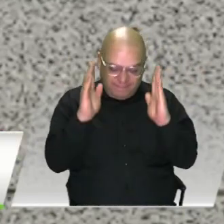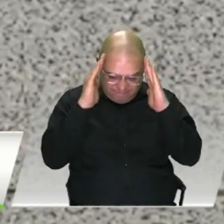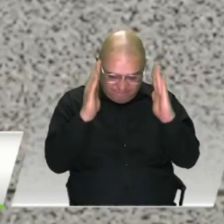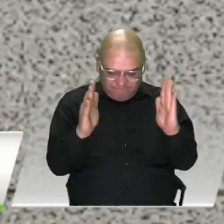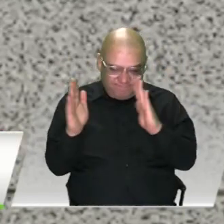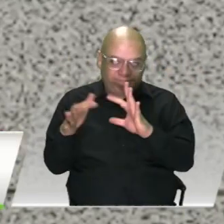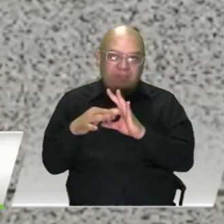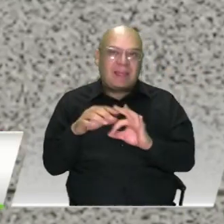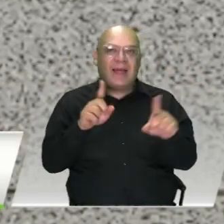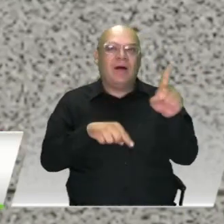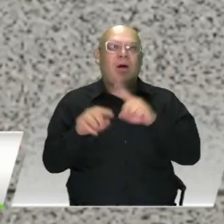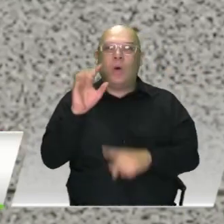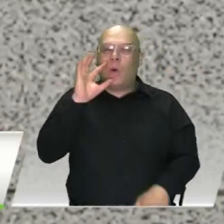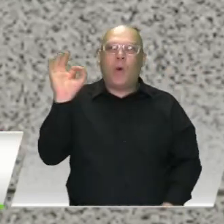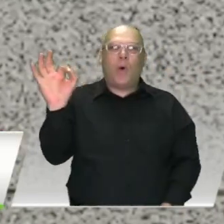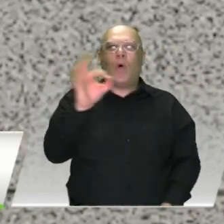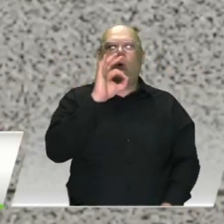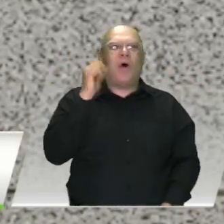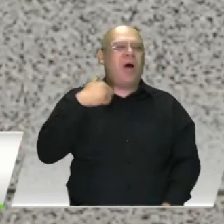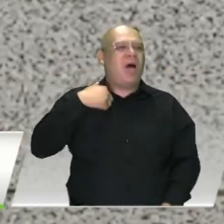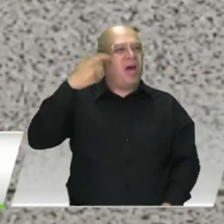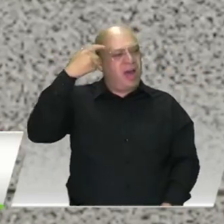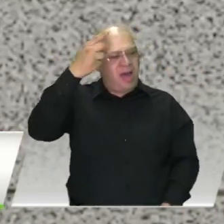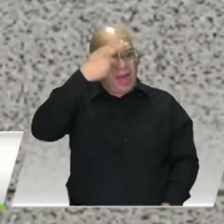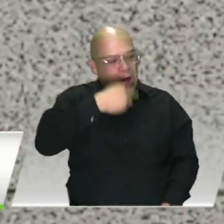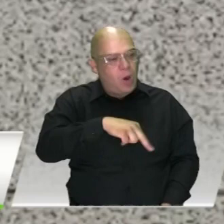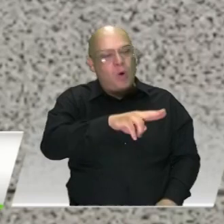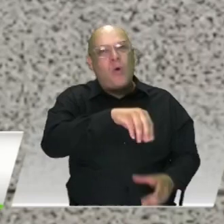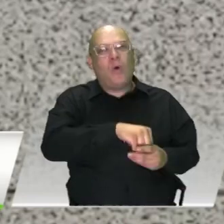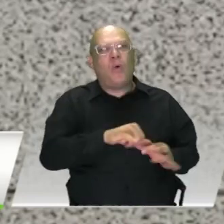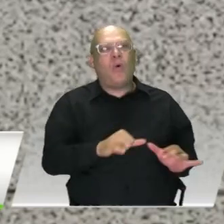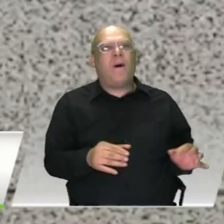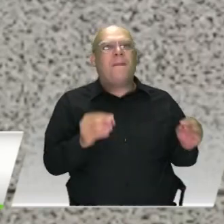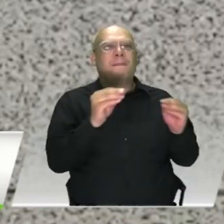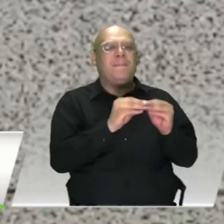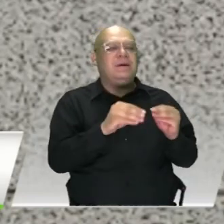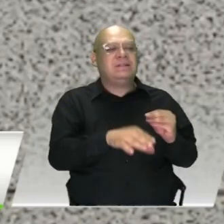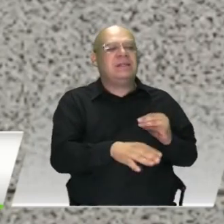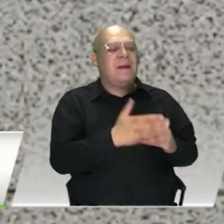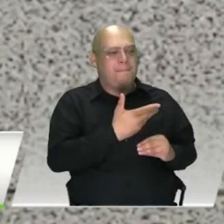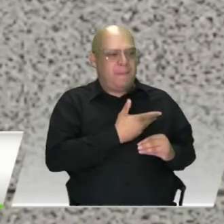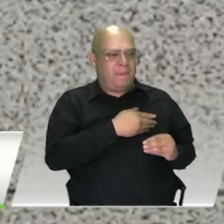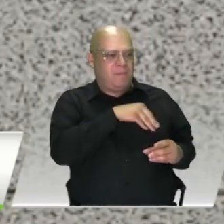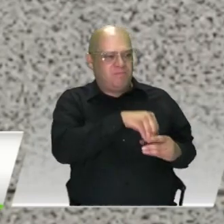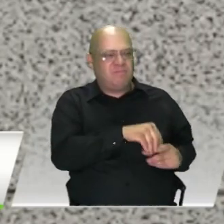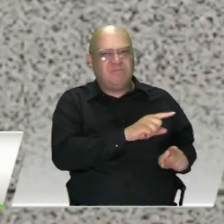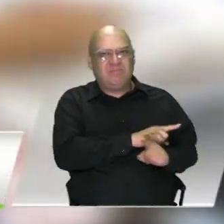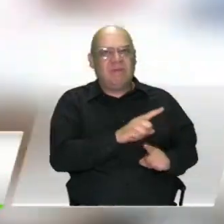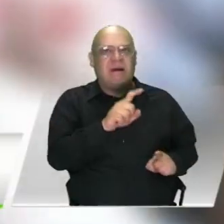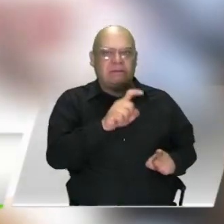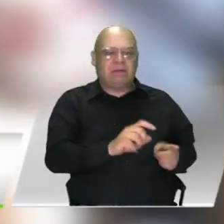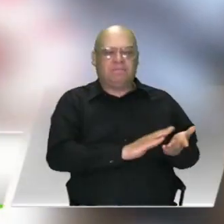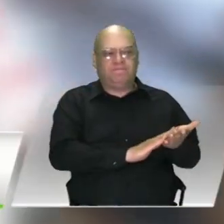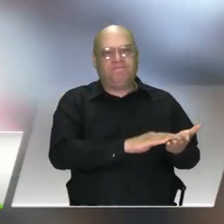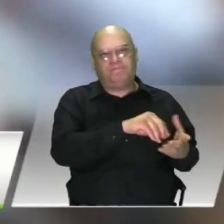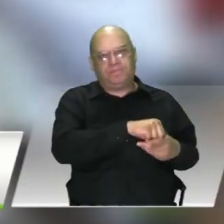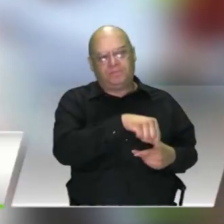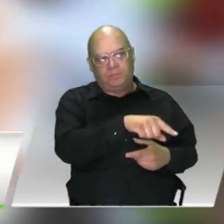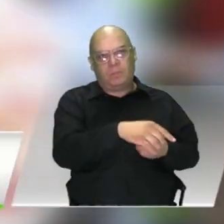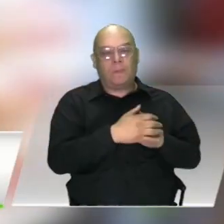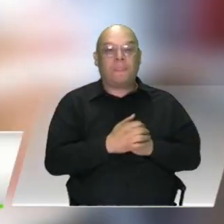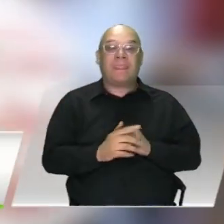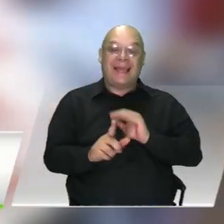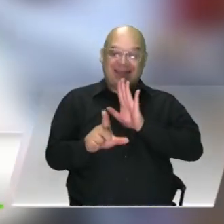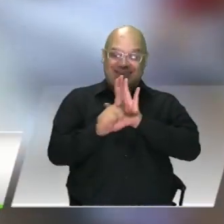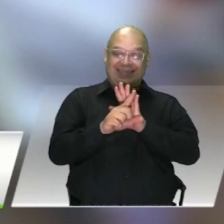que hacen algunos hombres poderosos de sus hijos para no permitir estar más al lado de sus madres, hay que resolverlo. Con el proyecto de